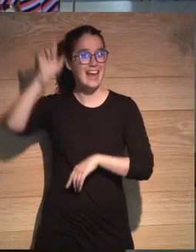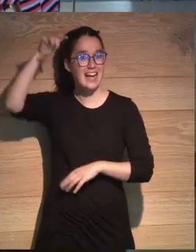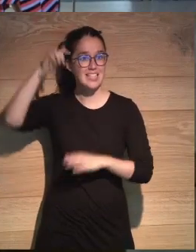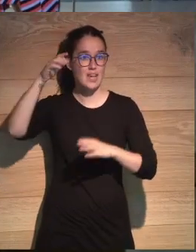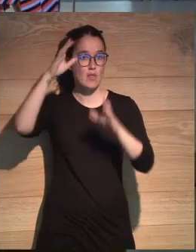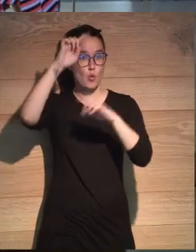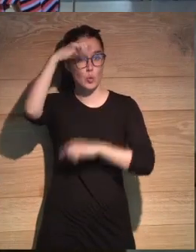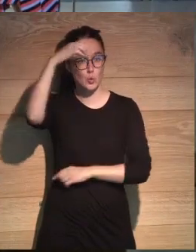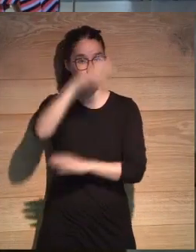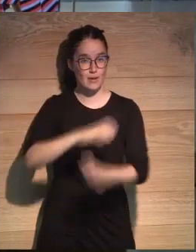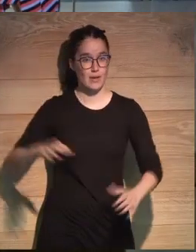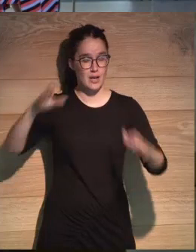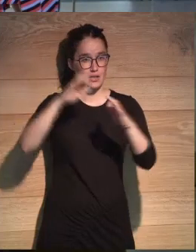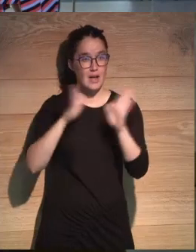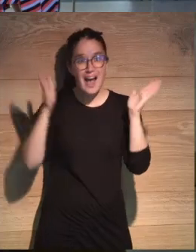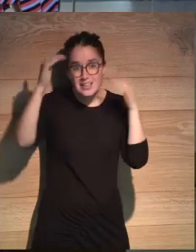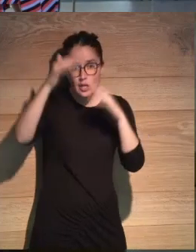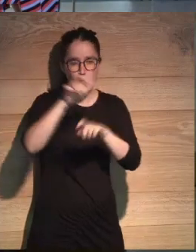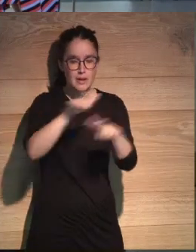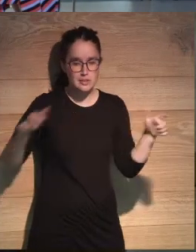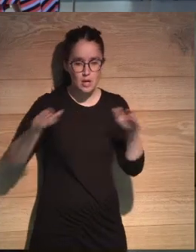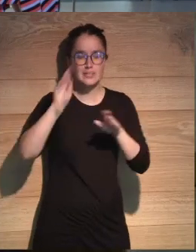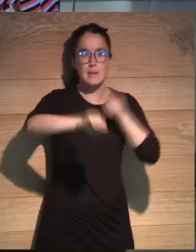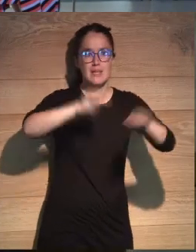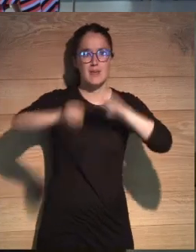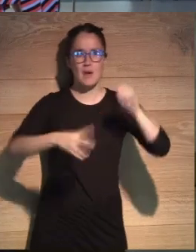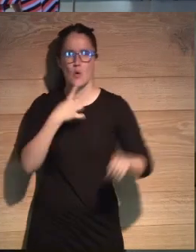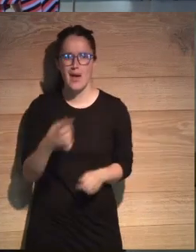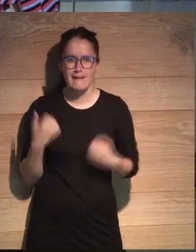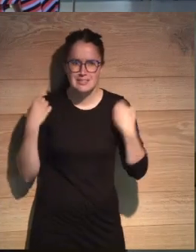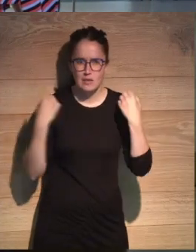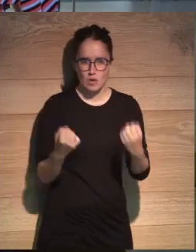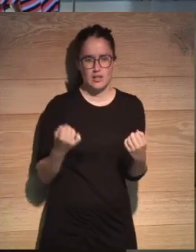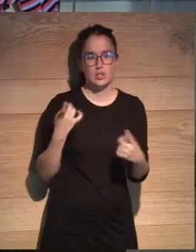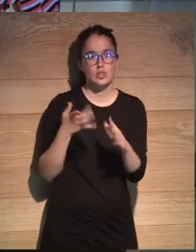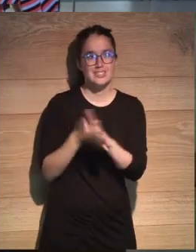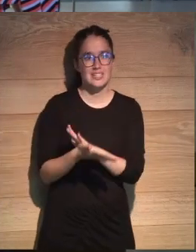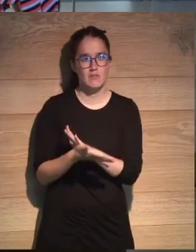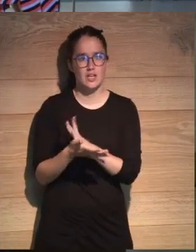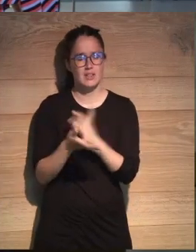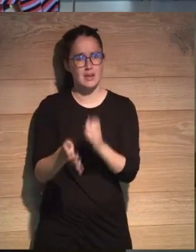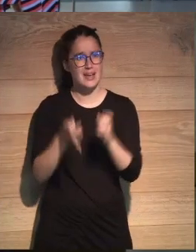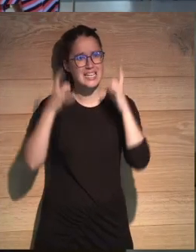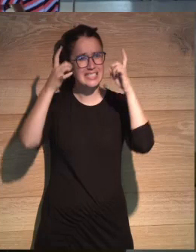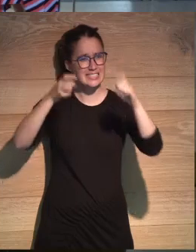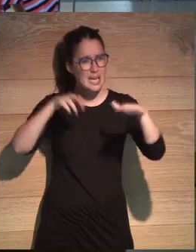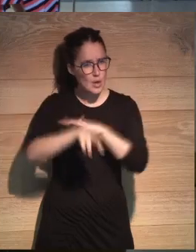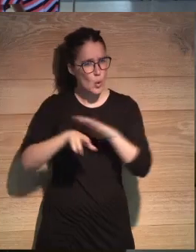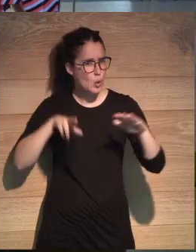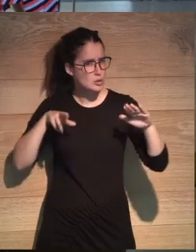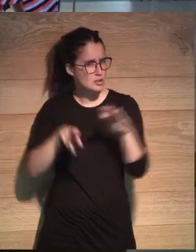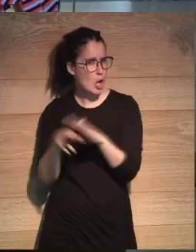muy difícil conseguir la atención de la gente. Hay que ser conscientes de esto, y esto quiere decir que hay que poner todos los recursos del